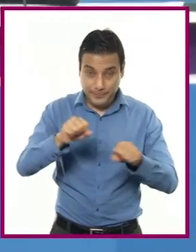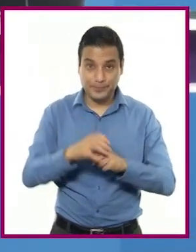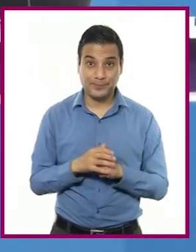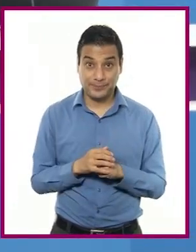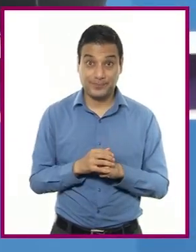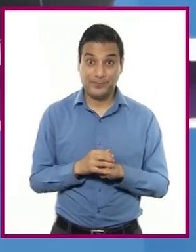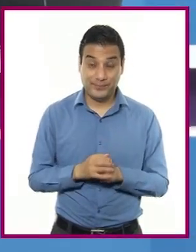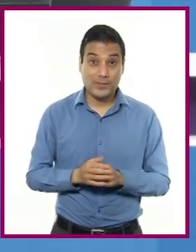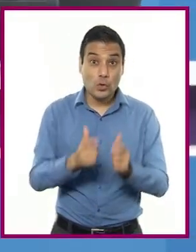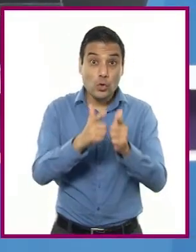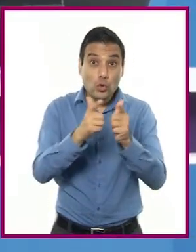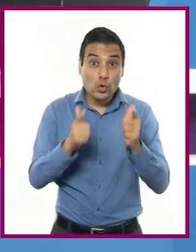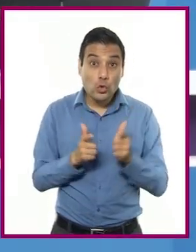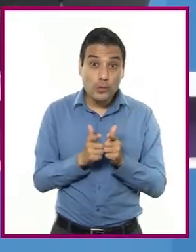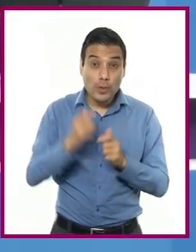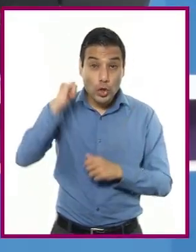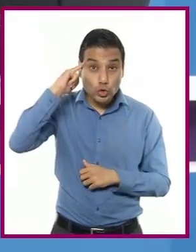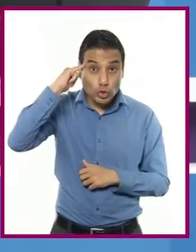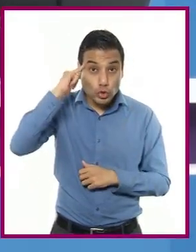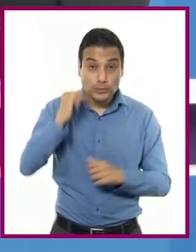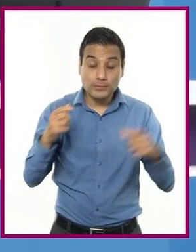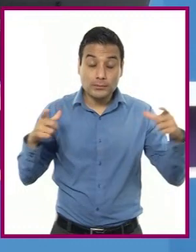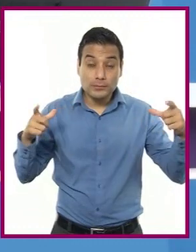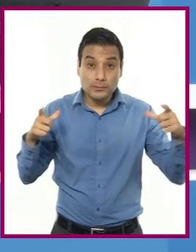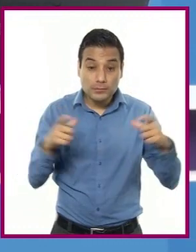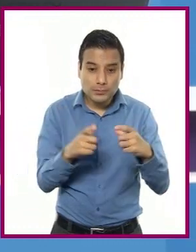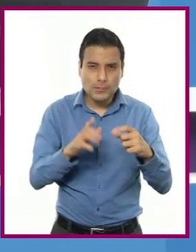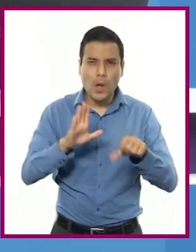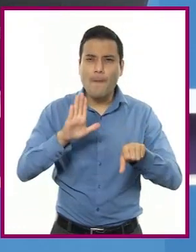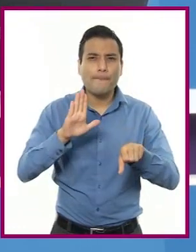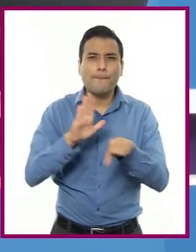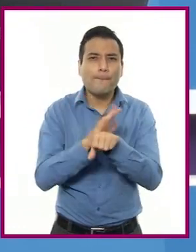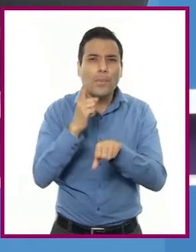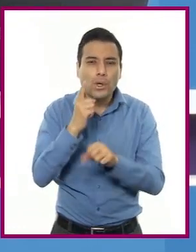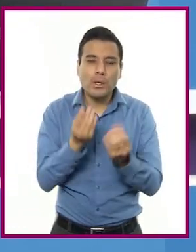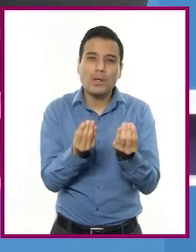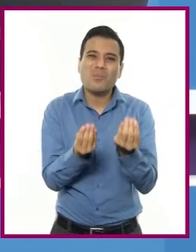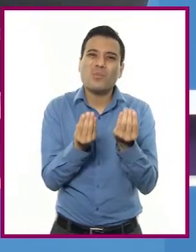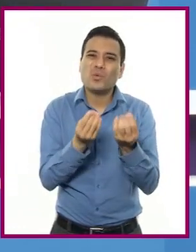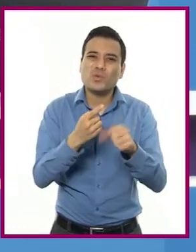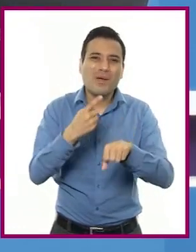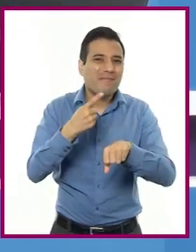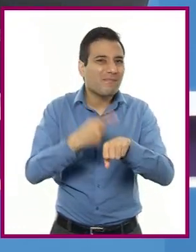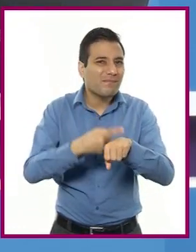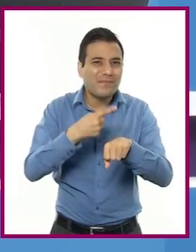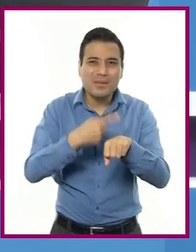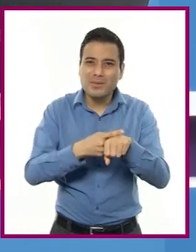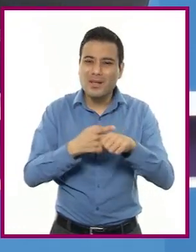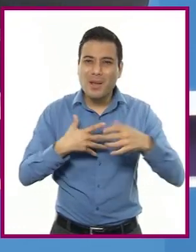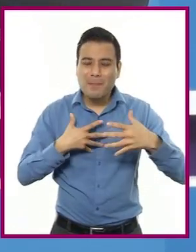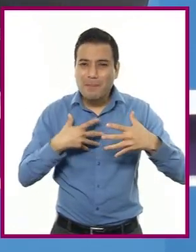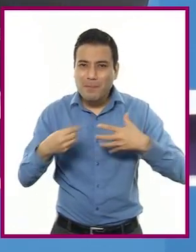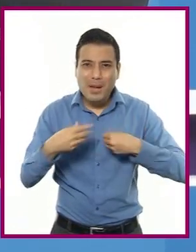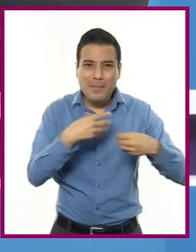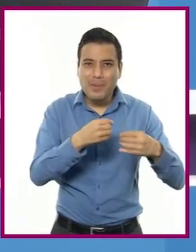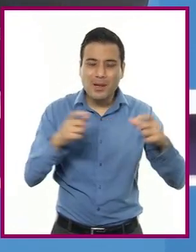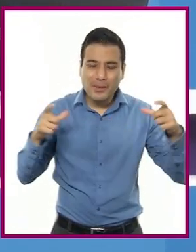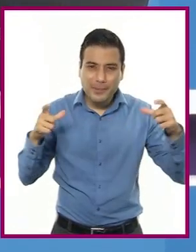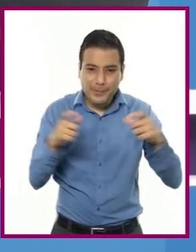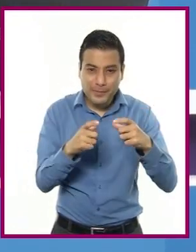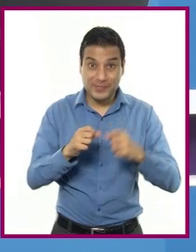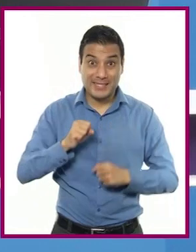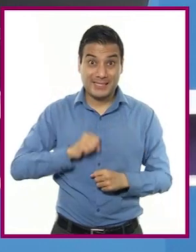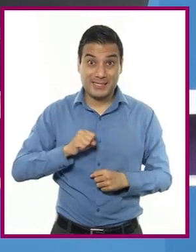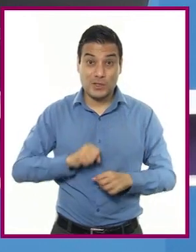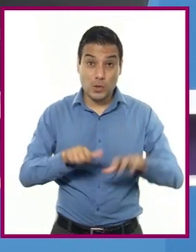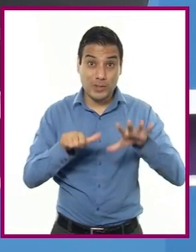manera drástica debido sobre todo a las epidemias que aquejaron a los indígenas. Para finales del siglo